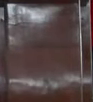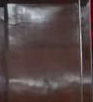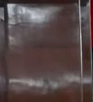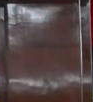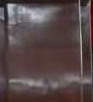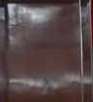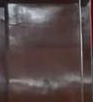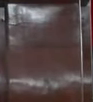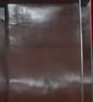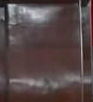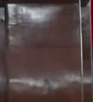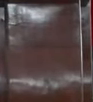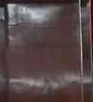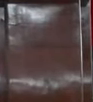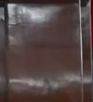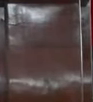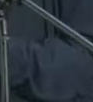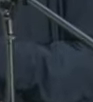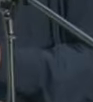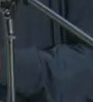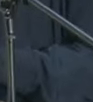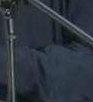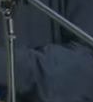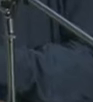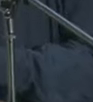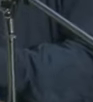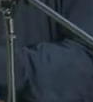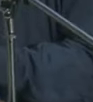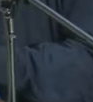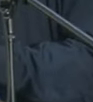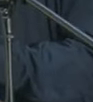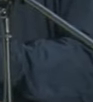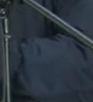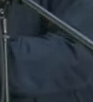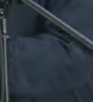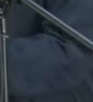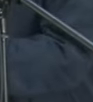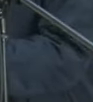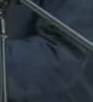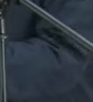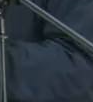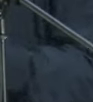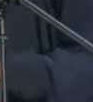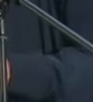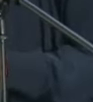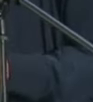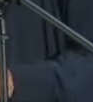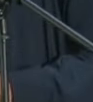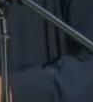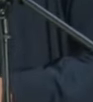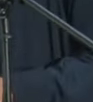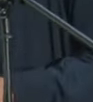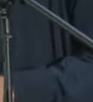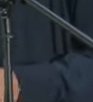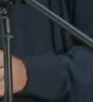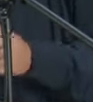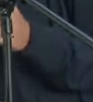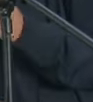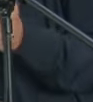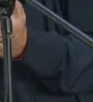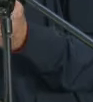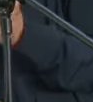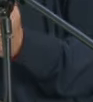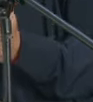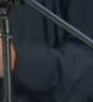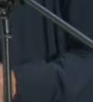privado en la revisión técnica vehicular. Claro, habrá que cuidar que no tengamos un problema, ¿no? En algún momento yo decía hasta los propios talleres o concesionarios, pero